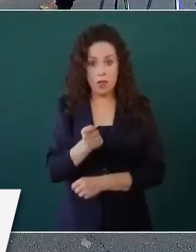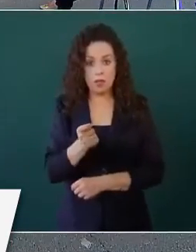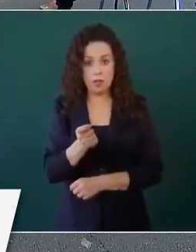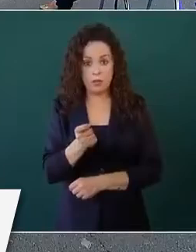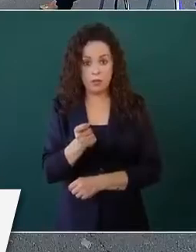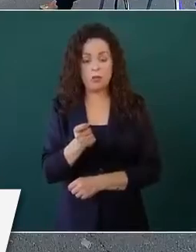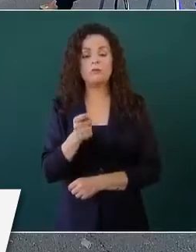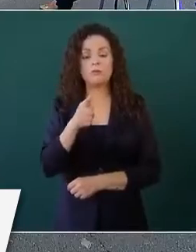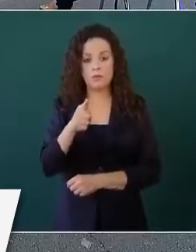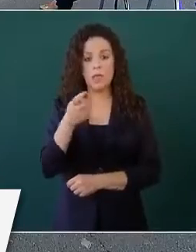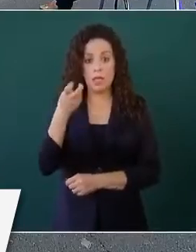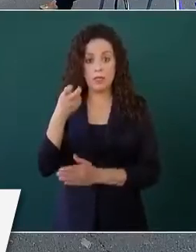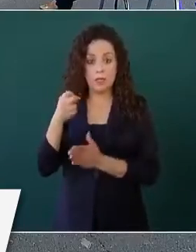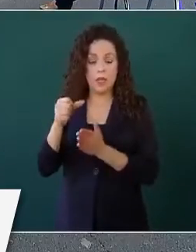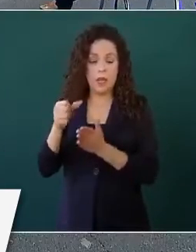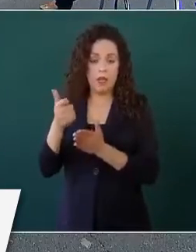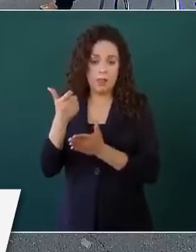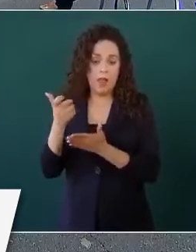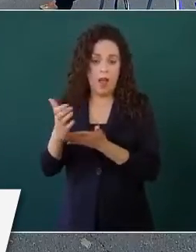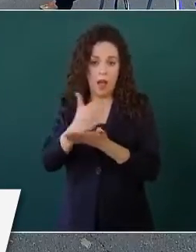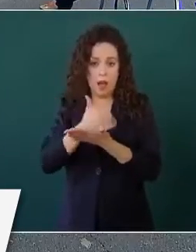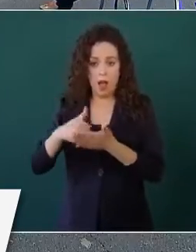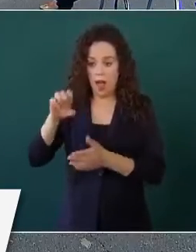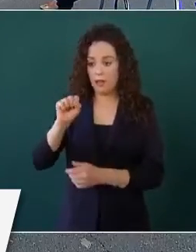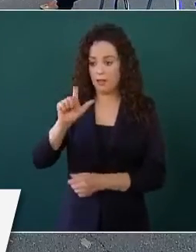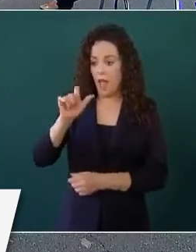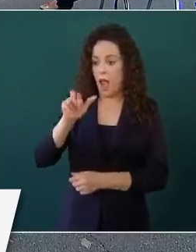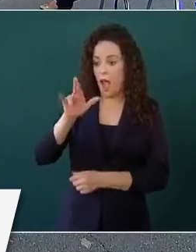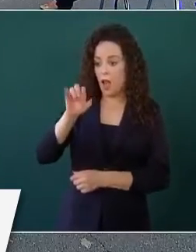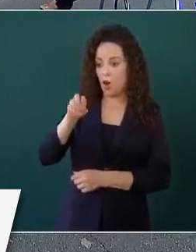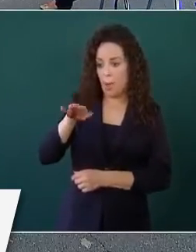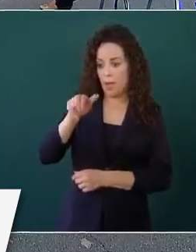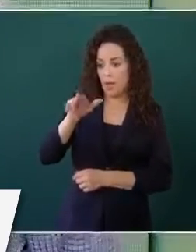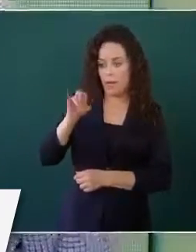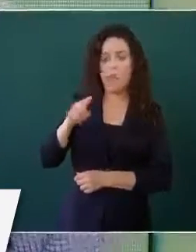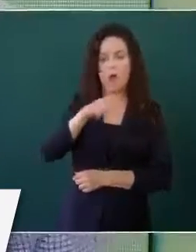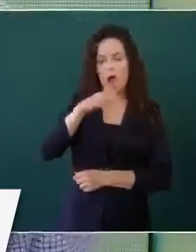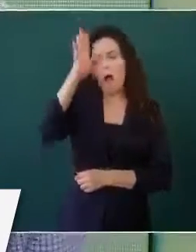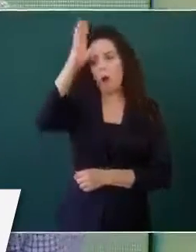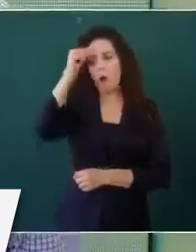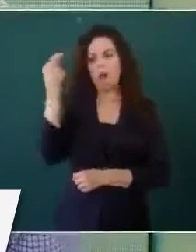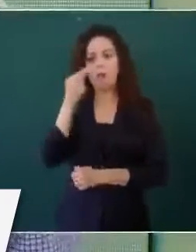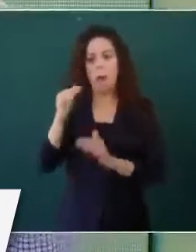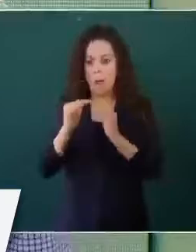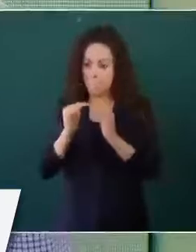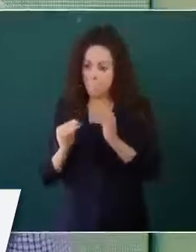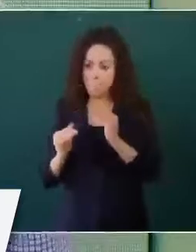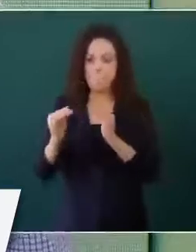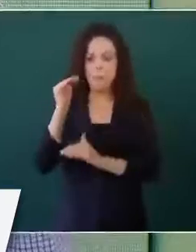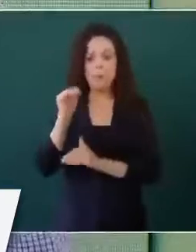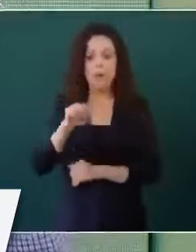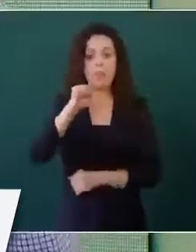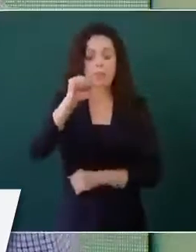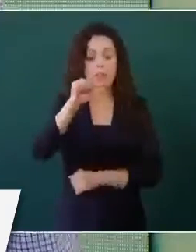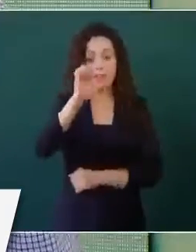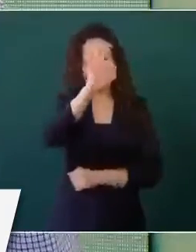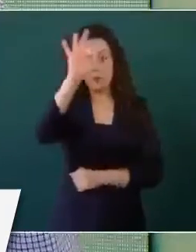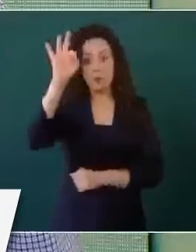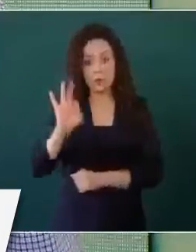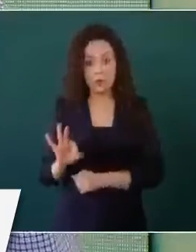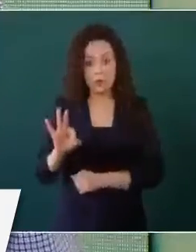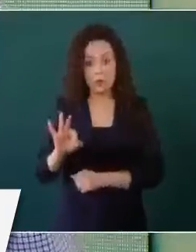decidimos aumentar el salario mínimo en 16% en el país el año pasado.